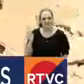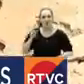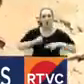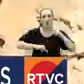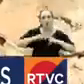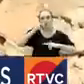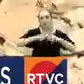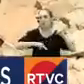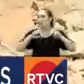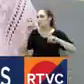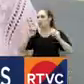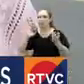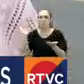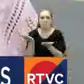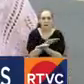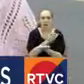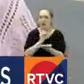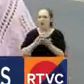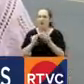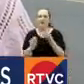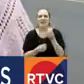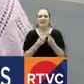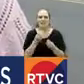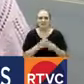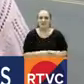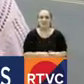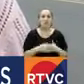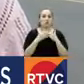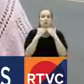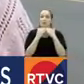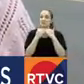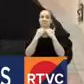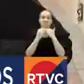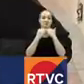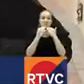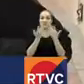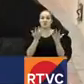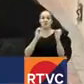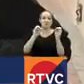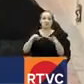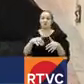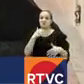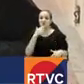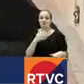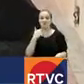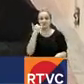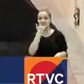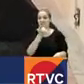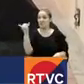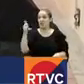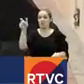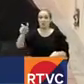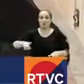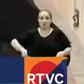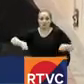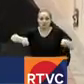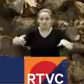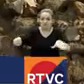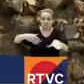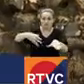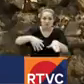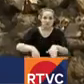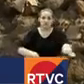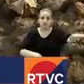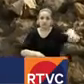una obra o alguna mejora? ¿Qué hacen después con ellos? No sé a dónde va a parar eso. Llamo a un reciclador y para que los vengan a llevar para